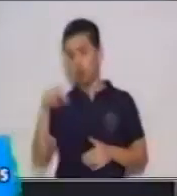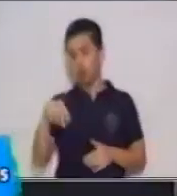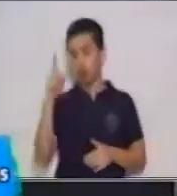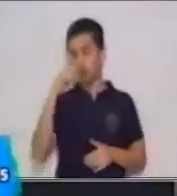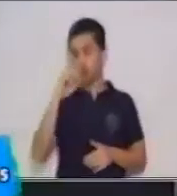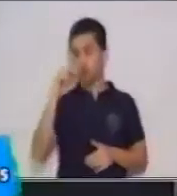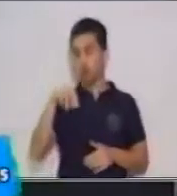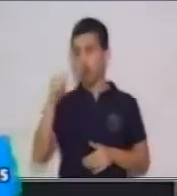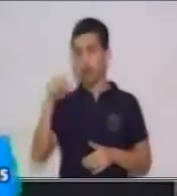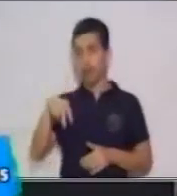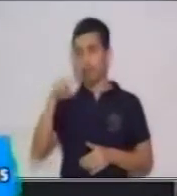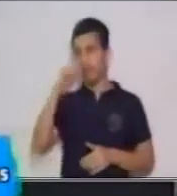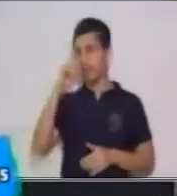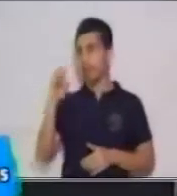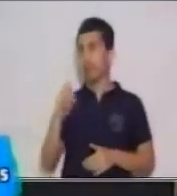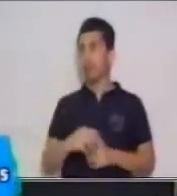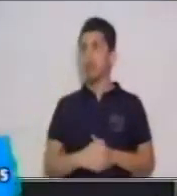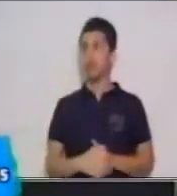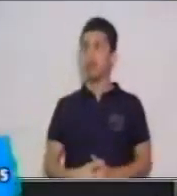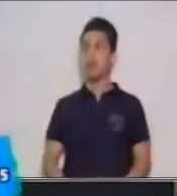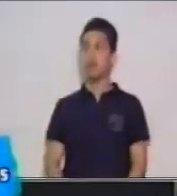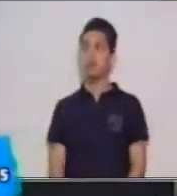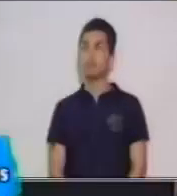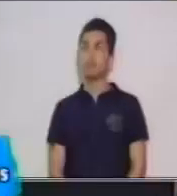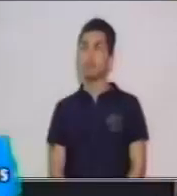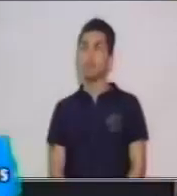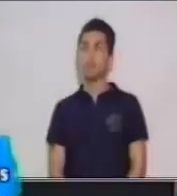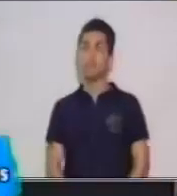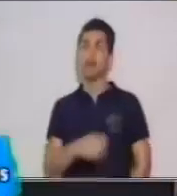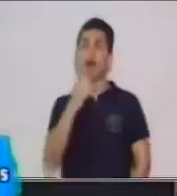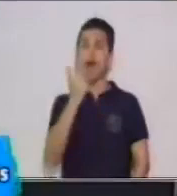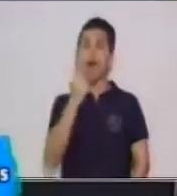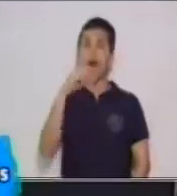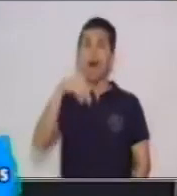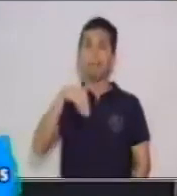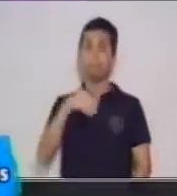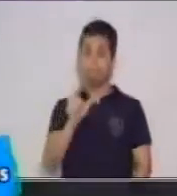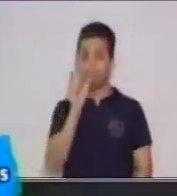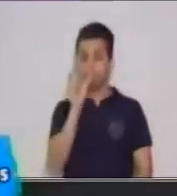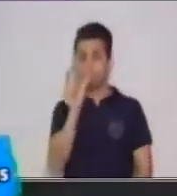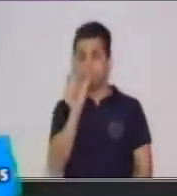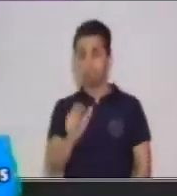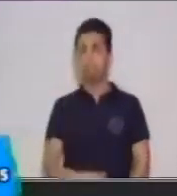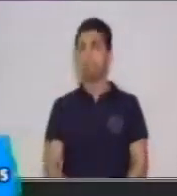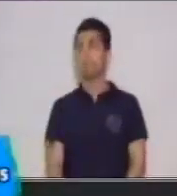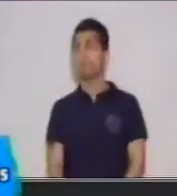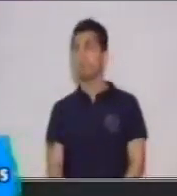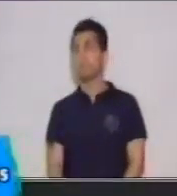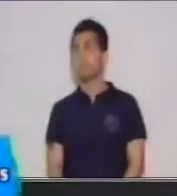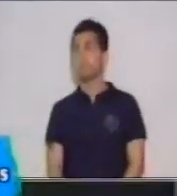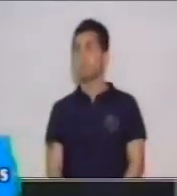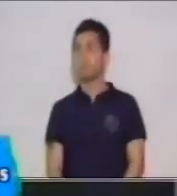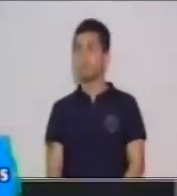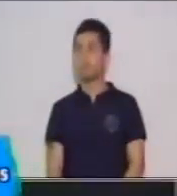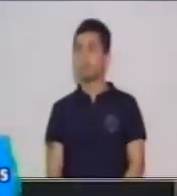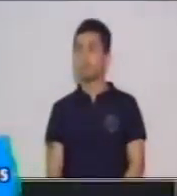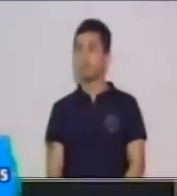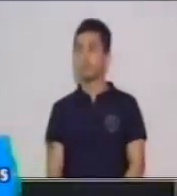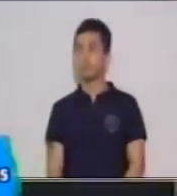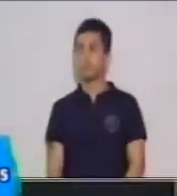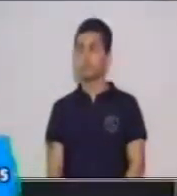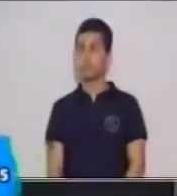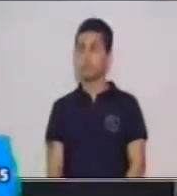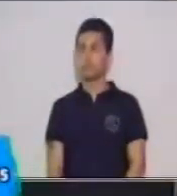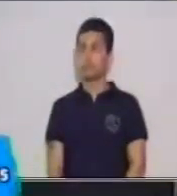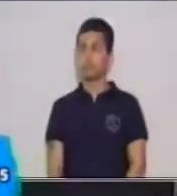se pronuncia la sílaba am. Cuando hay una